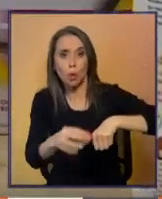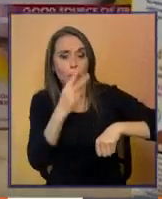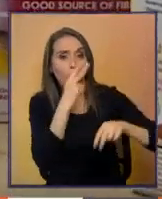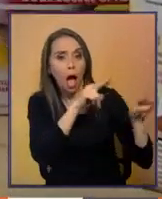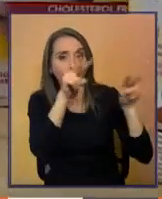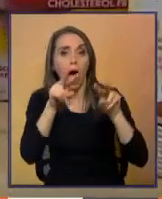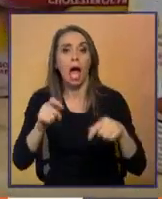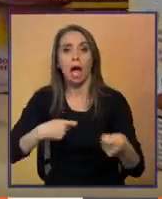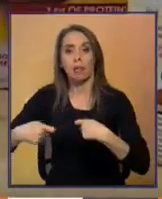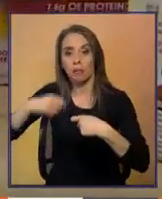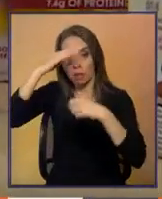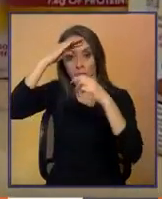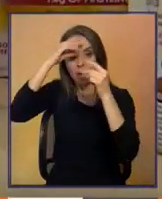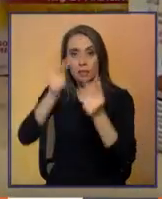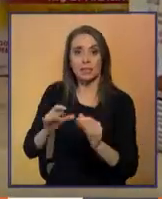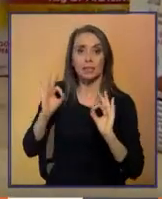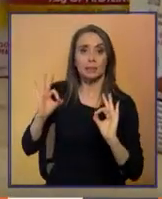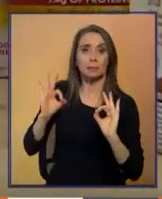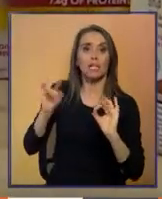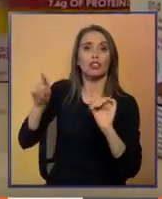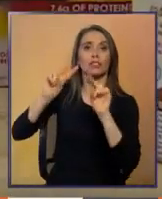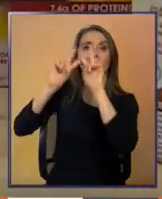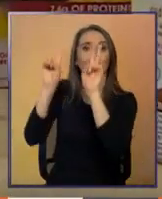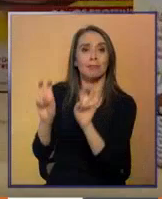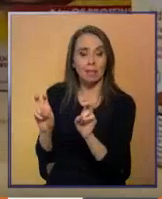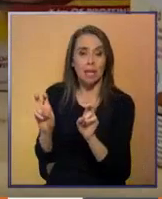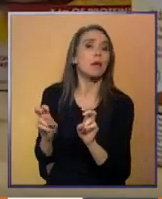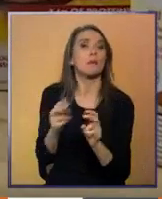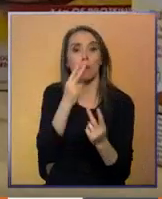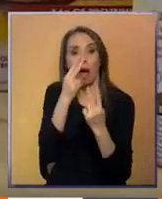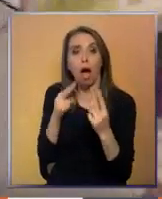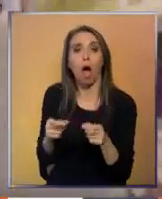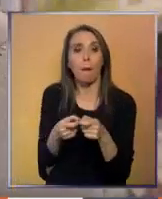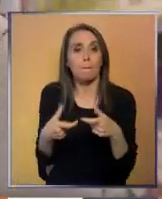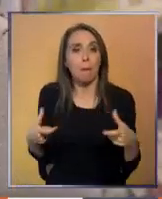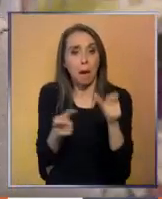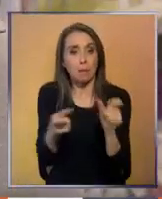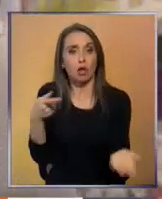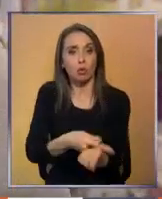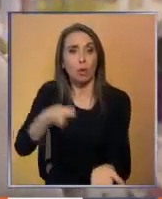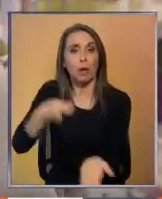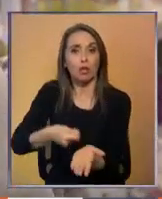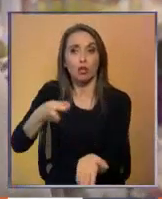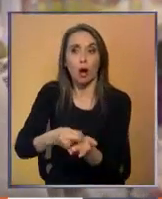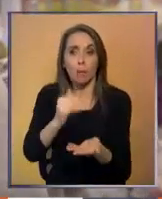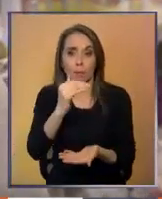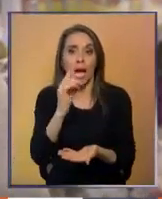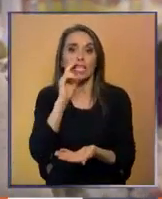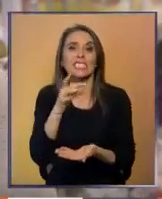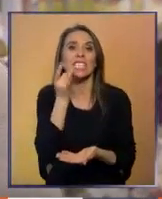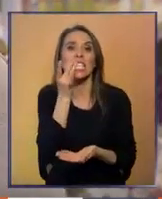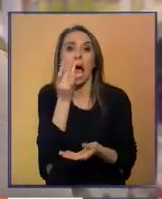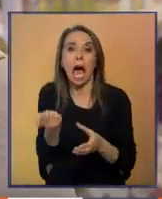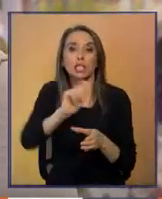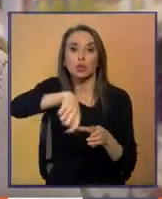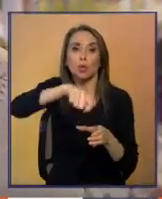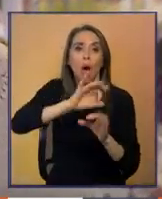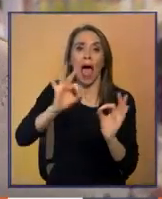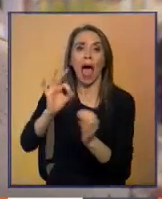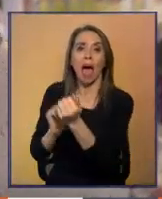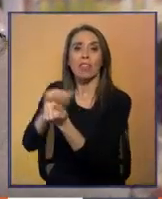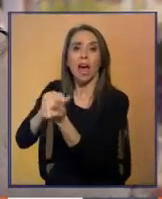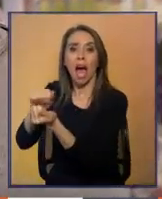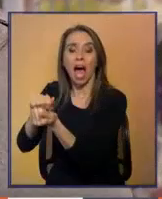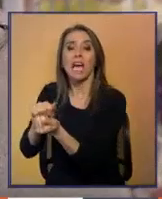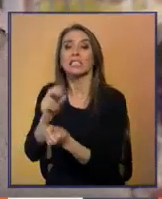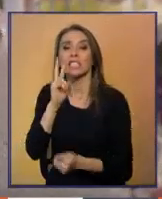tiendas especializadas lo demuestran. En general ha aumentado bastante el consumo de todos los productos que son sin azúcar añadida, que son bastante, productos libres